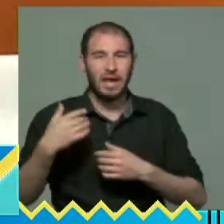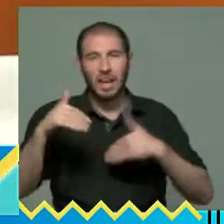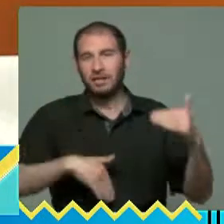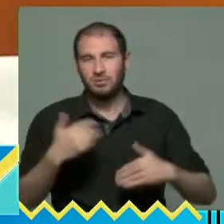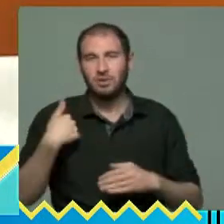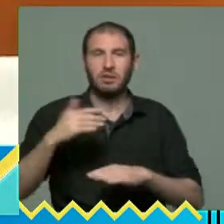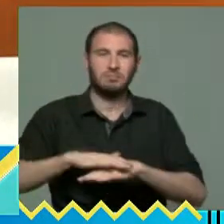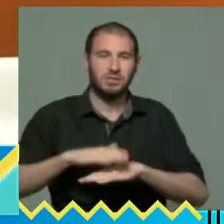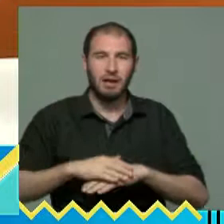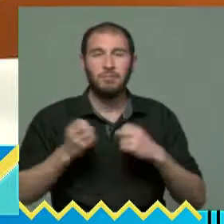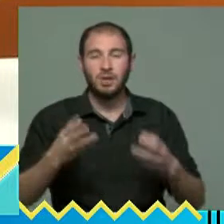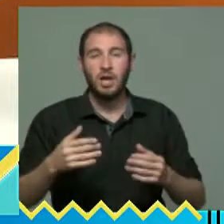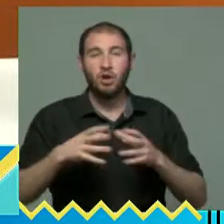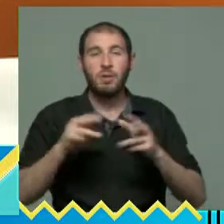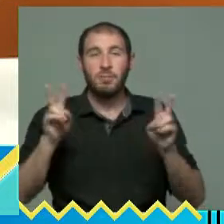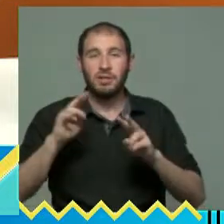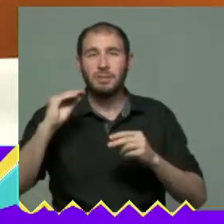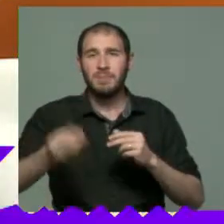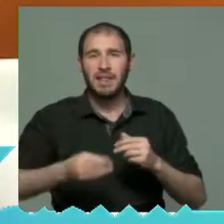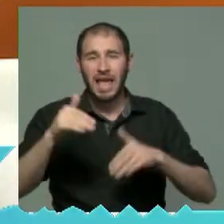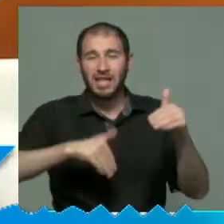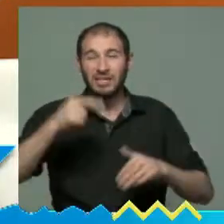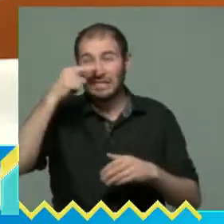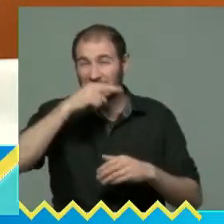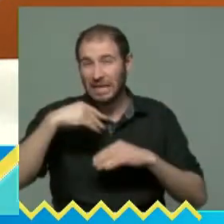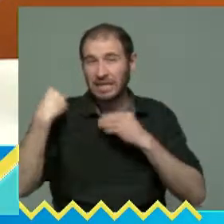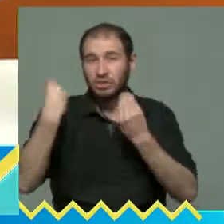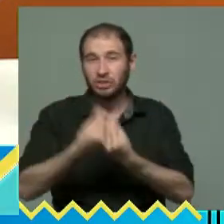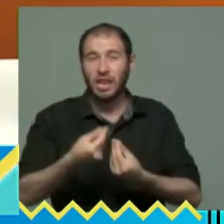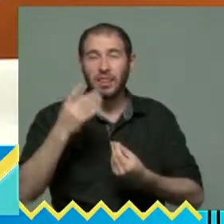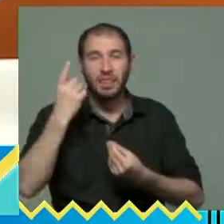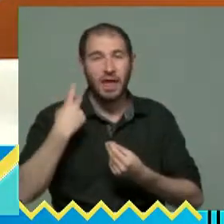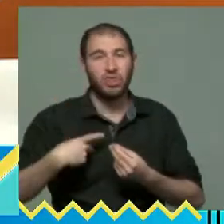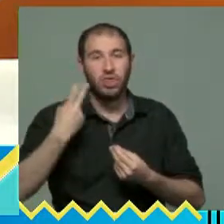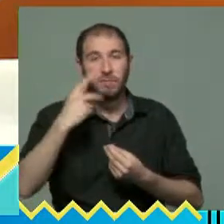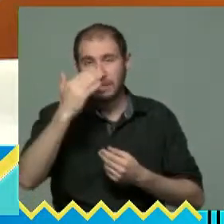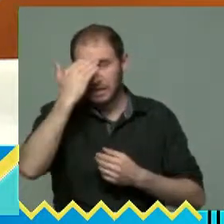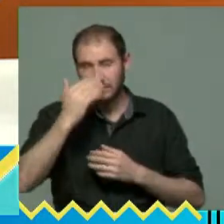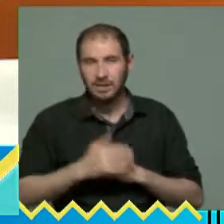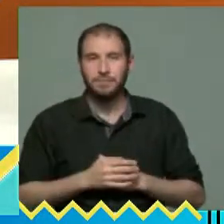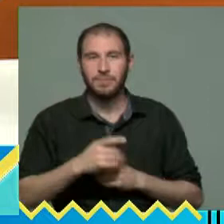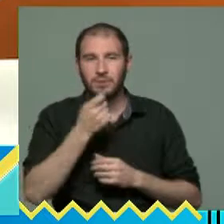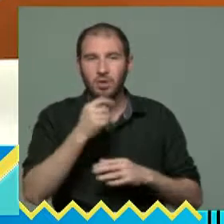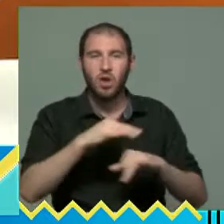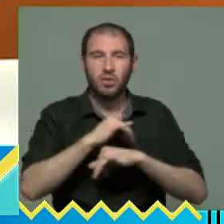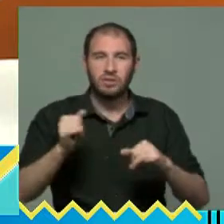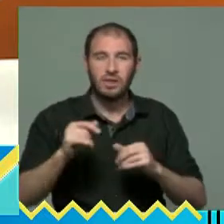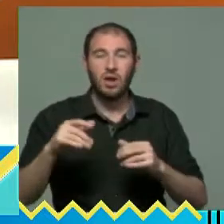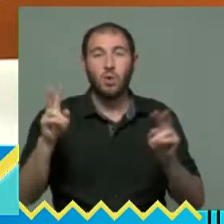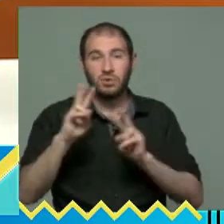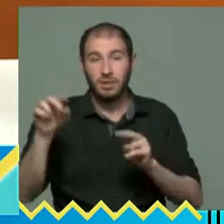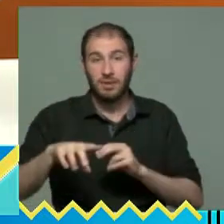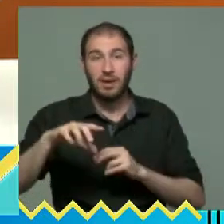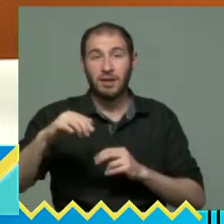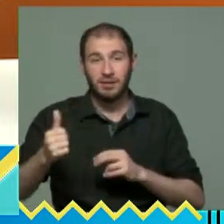hombro, porque el justicialismo viene de perder 7 elecciones en el 2015. O sea, hubiera sido la noticia si el justicialismo